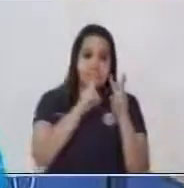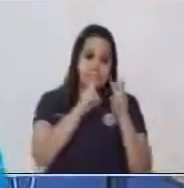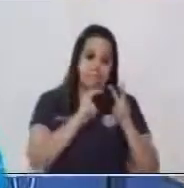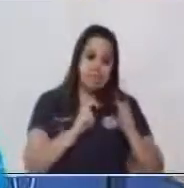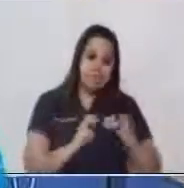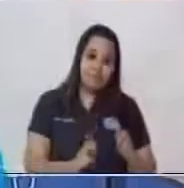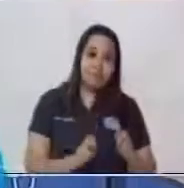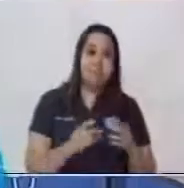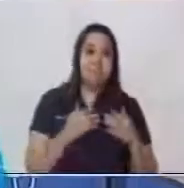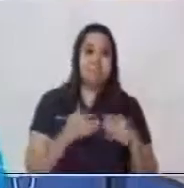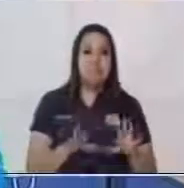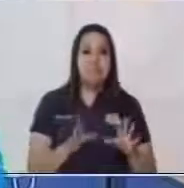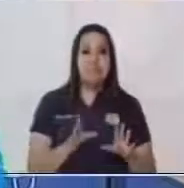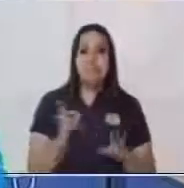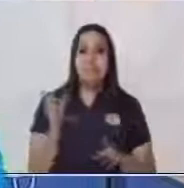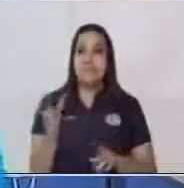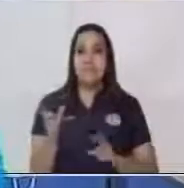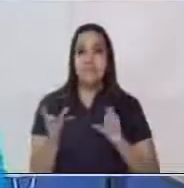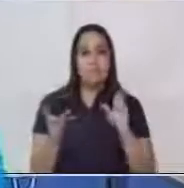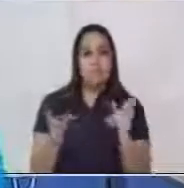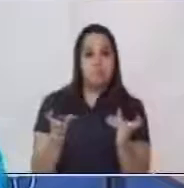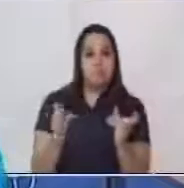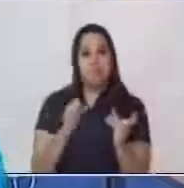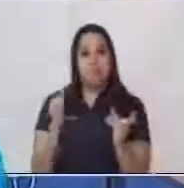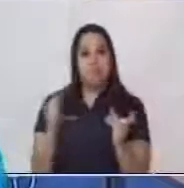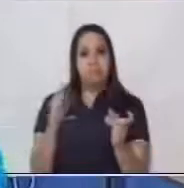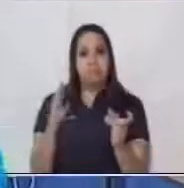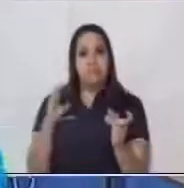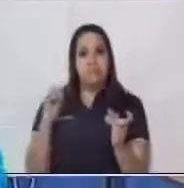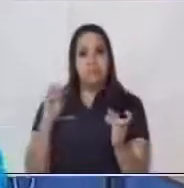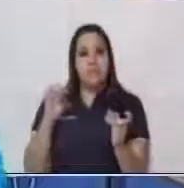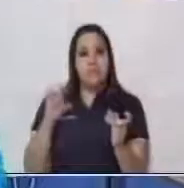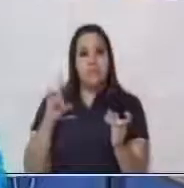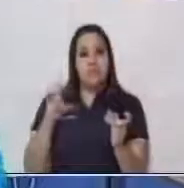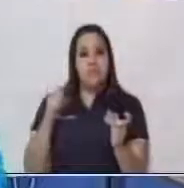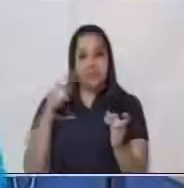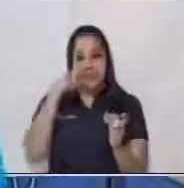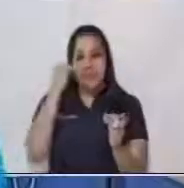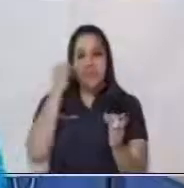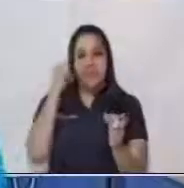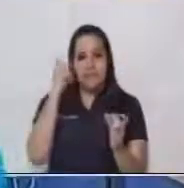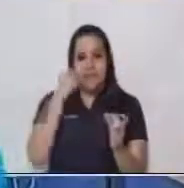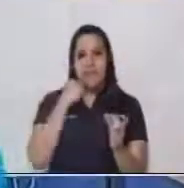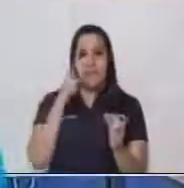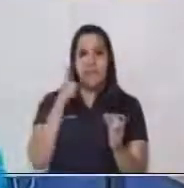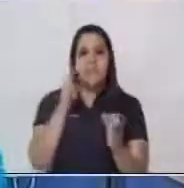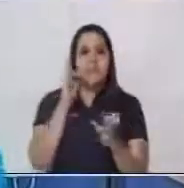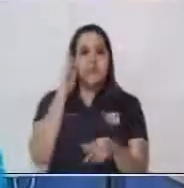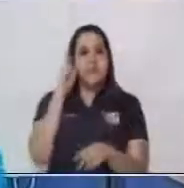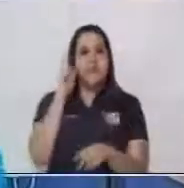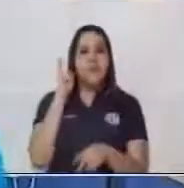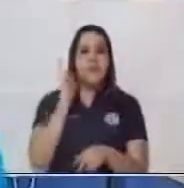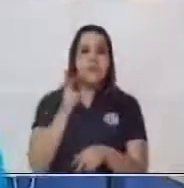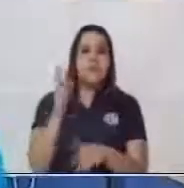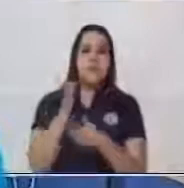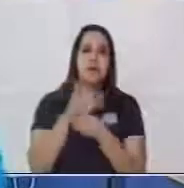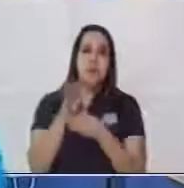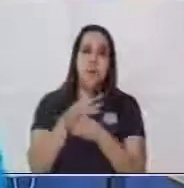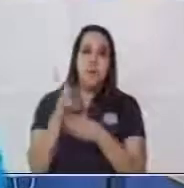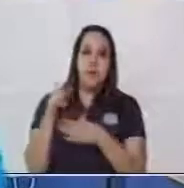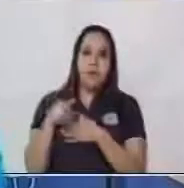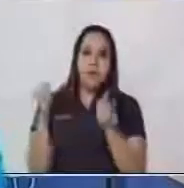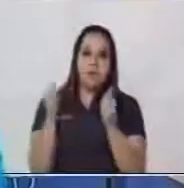las copulativas y las predicativas. Comparte tus aprendizajes con quienes estés en este